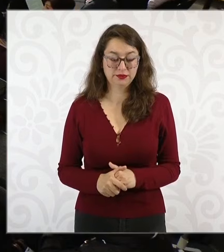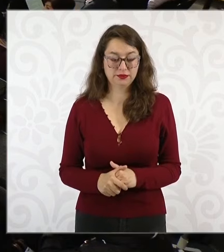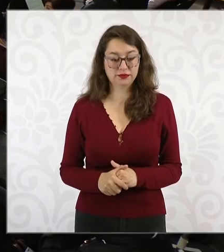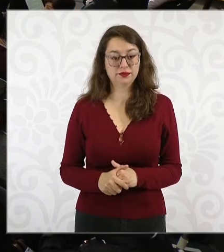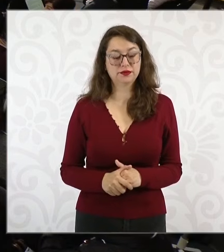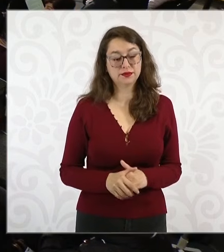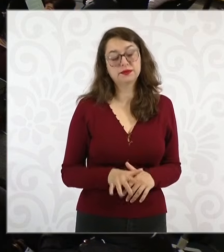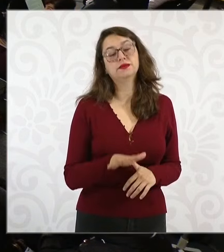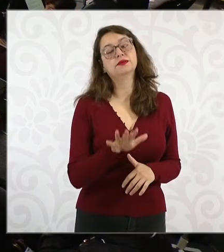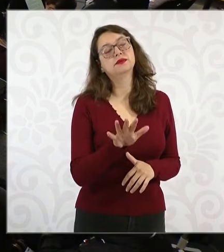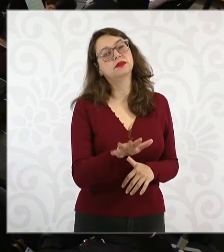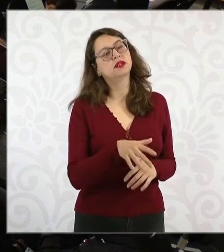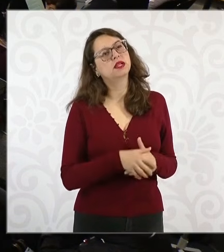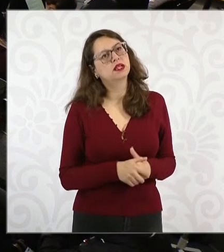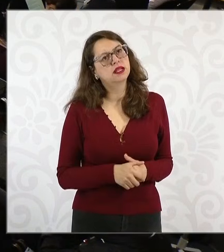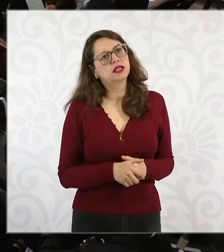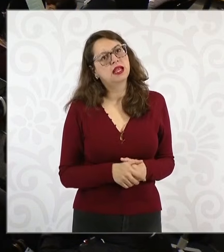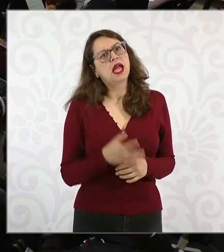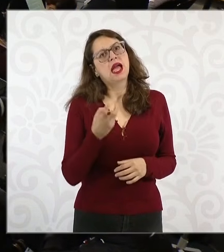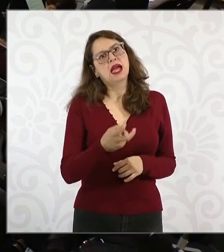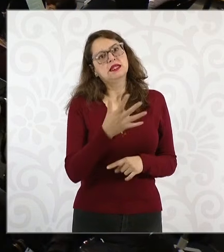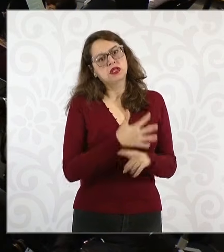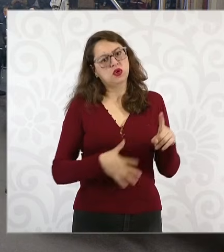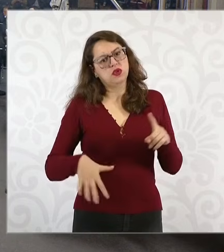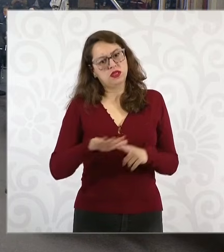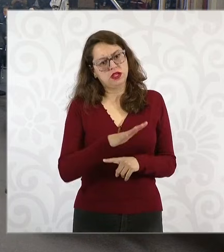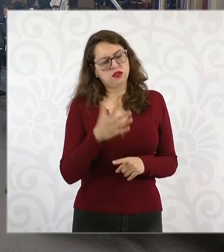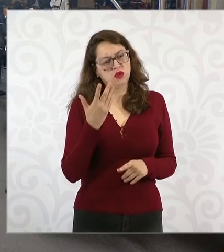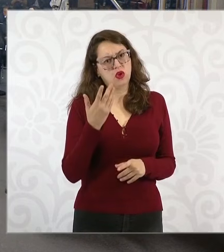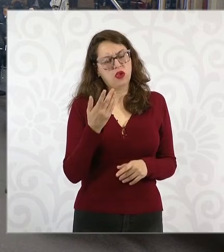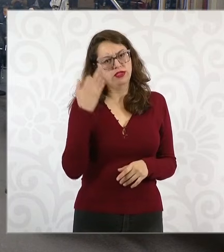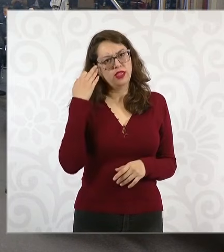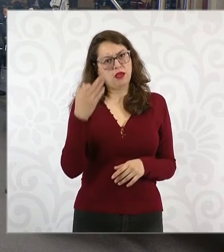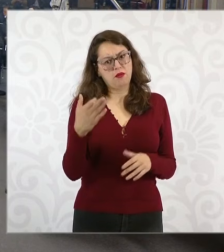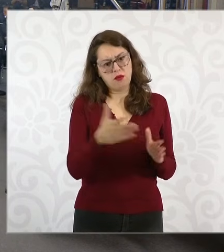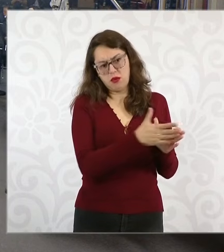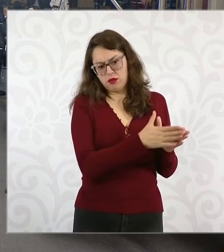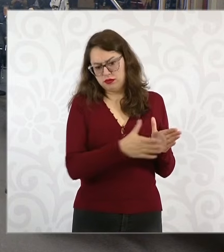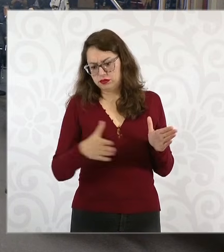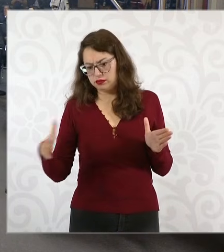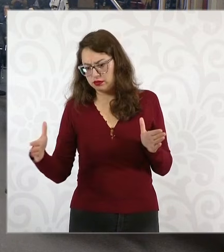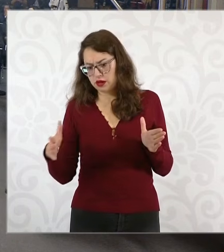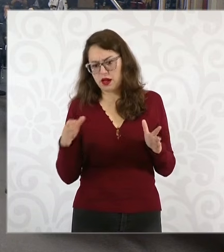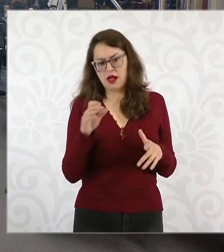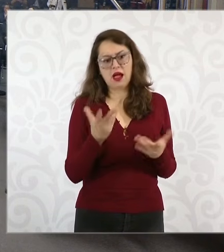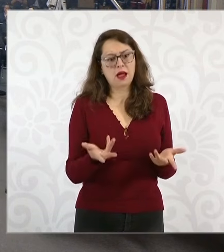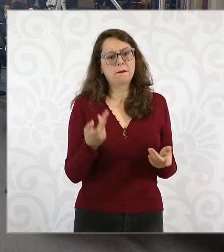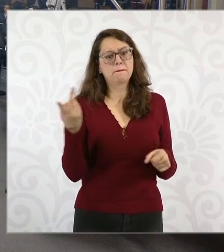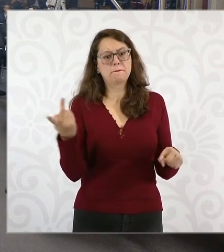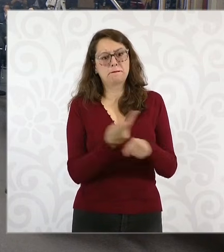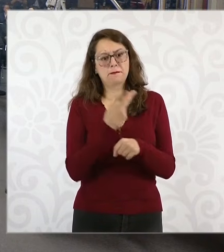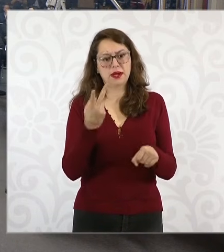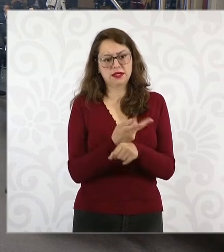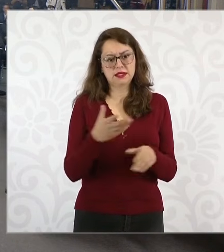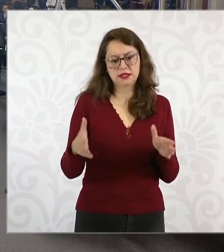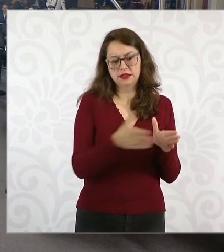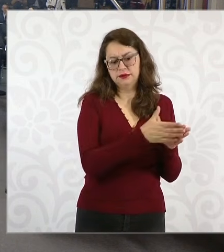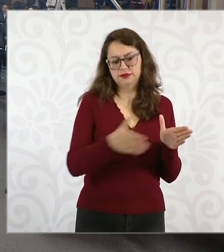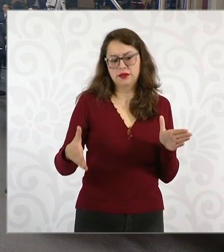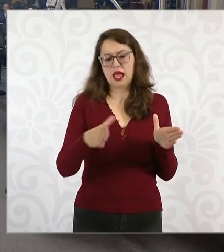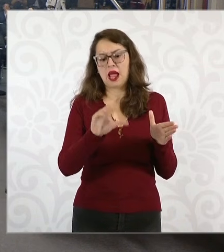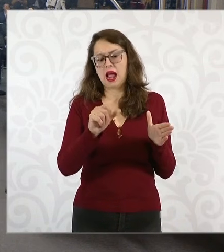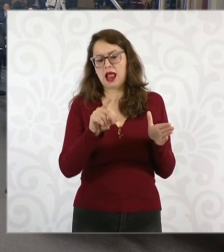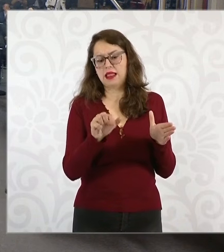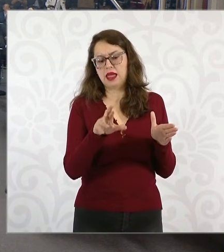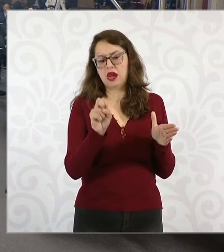Y que justamente en este contexto de la línea de tiempo, pues sí se revise también lo que ocurrió en el sexenio de Calderón con